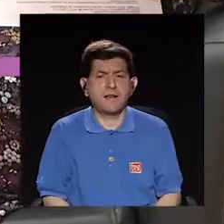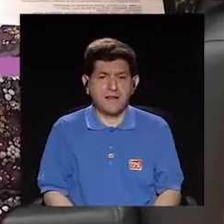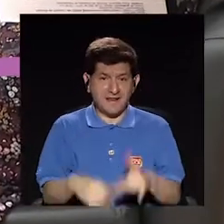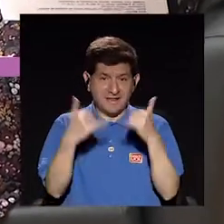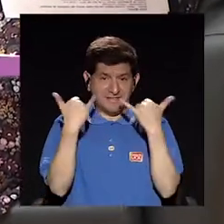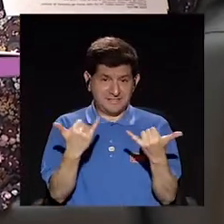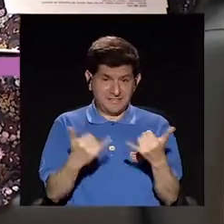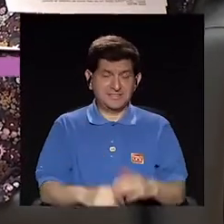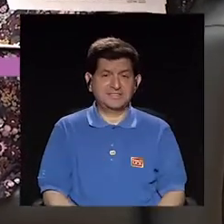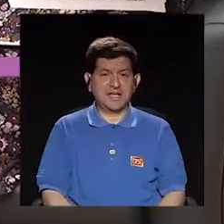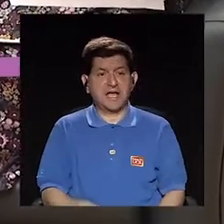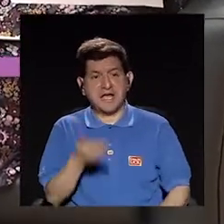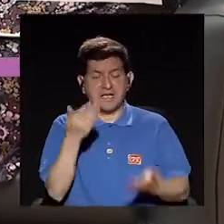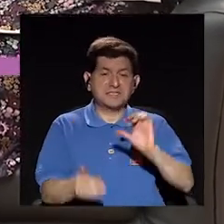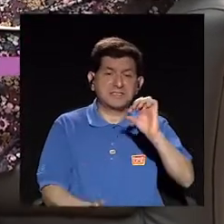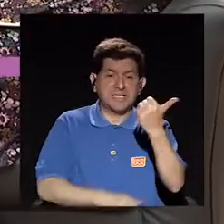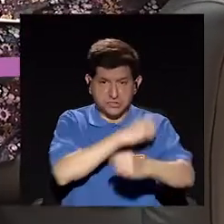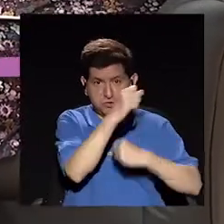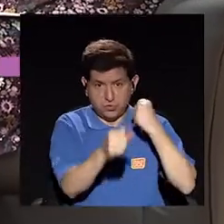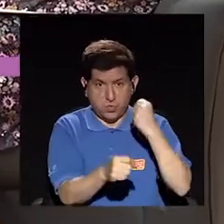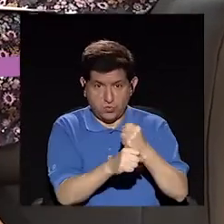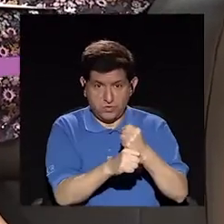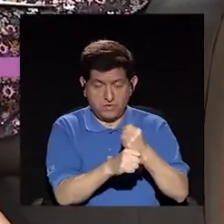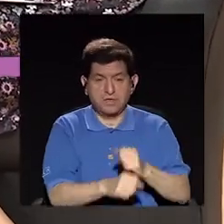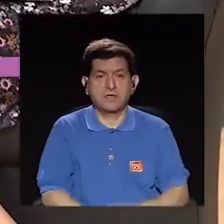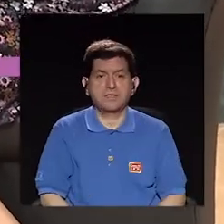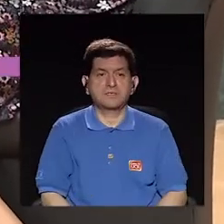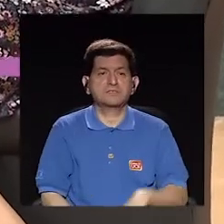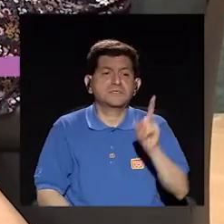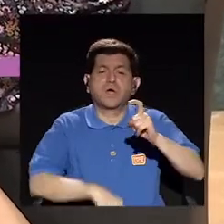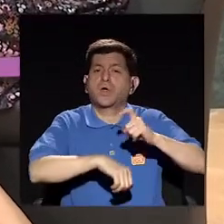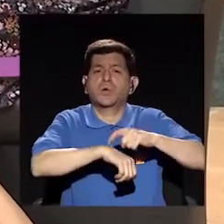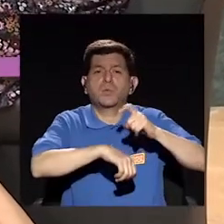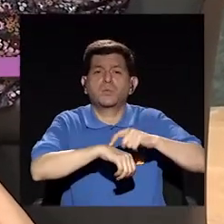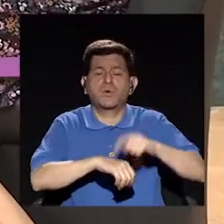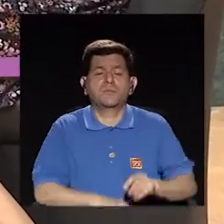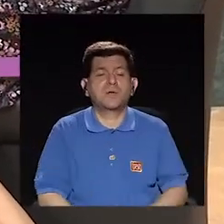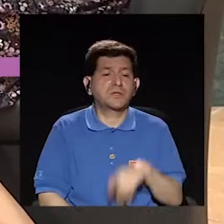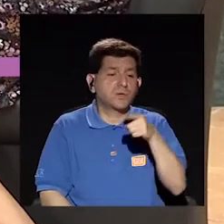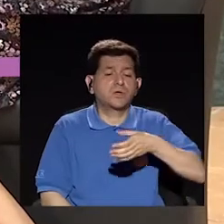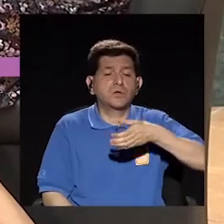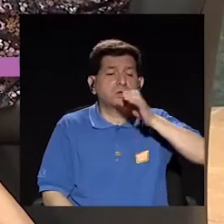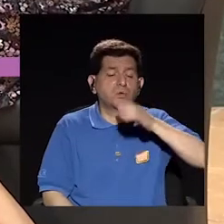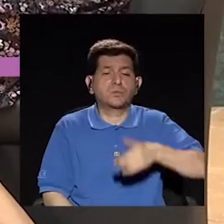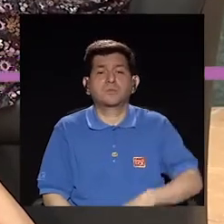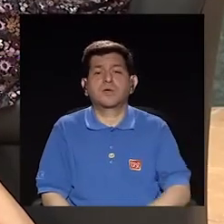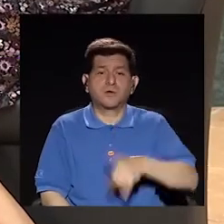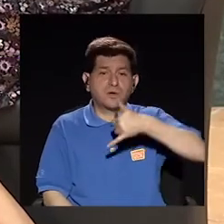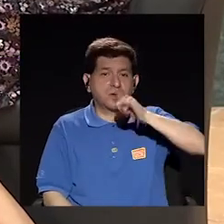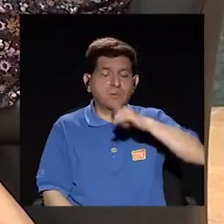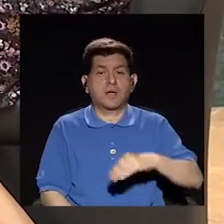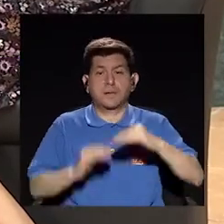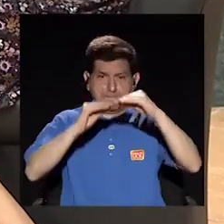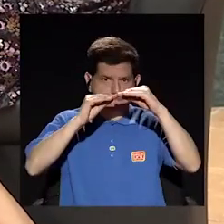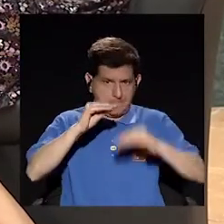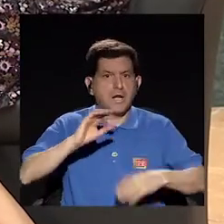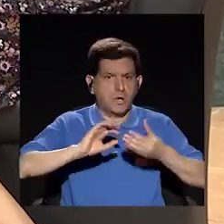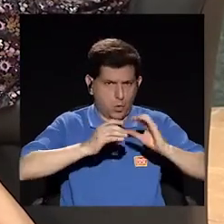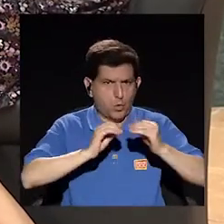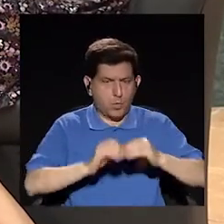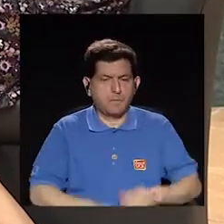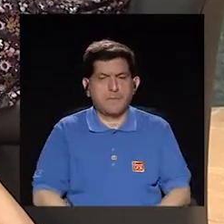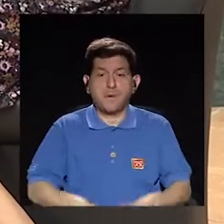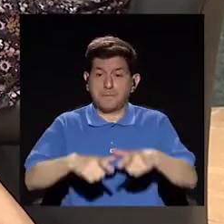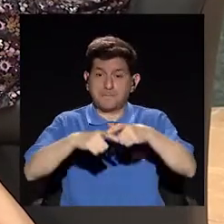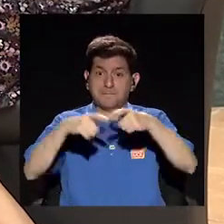que ya chicos incluso de 10 años han en algunos momentos probado alcohol. Son la minoría, como les digo,